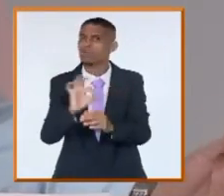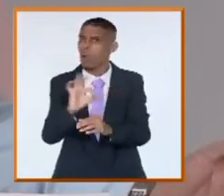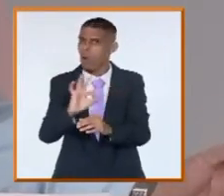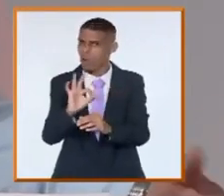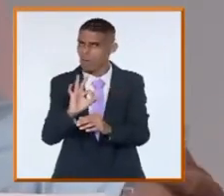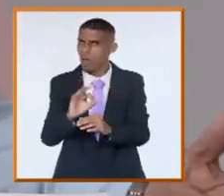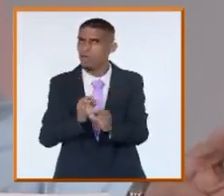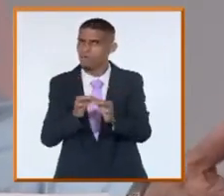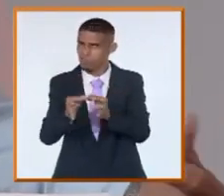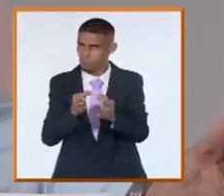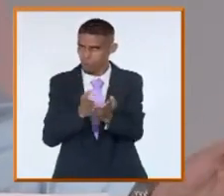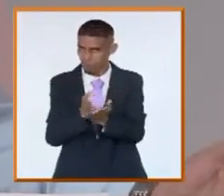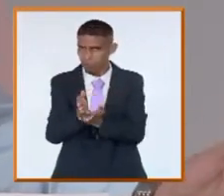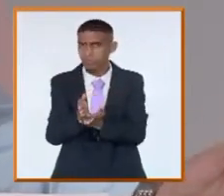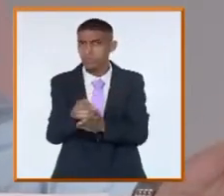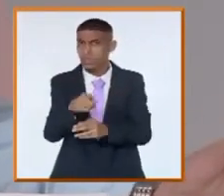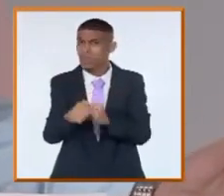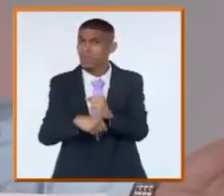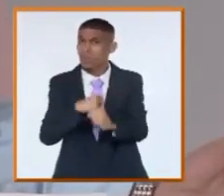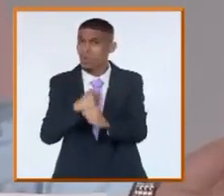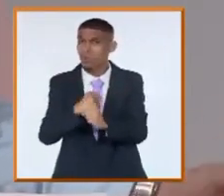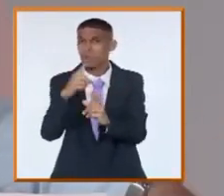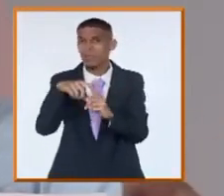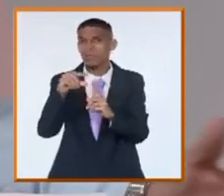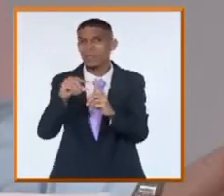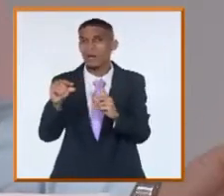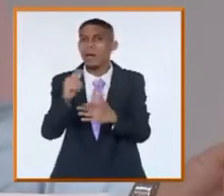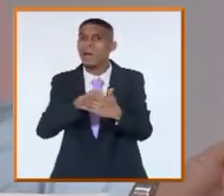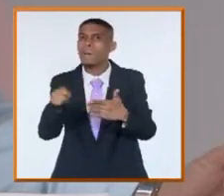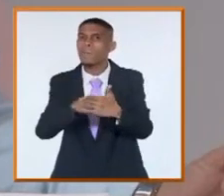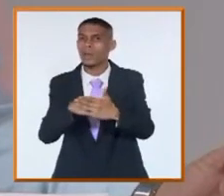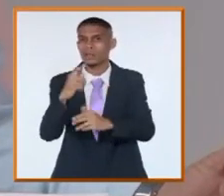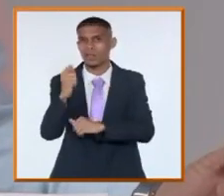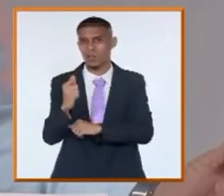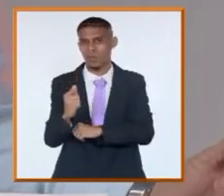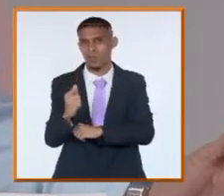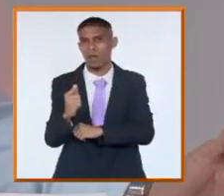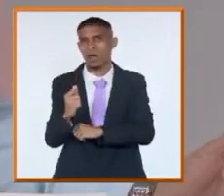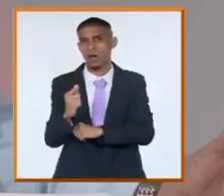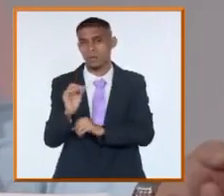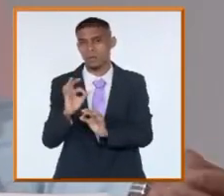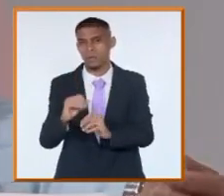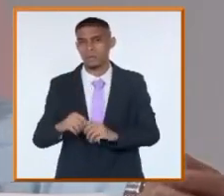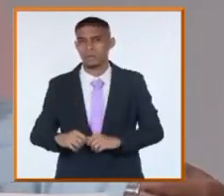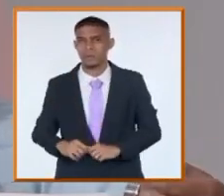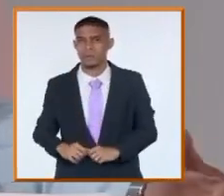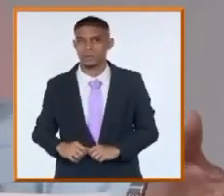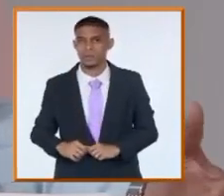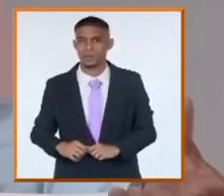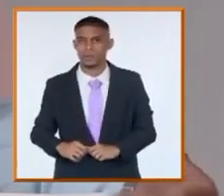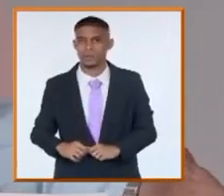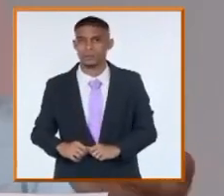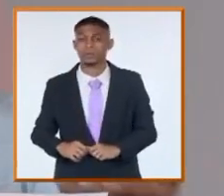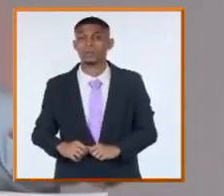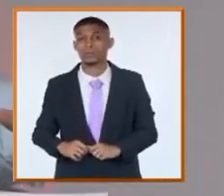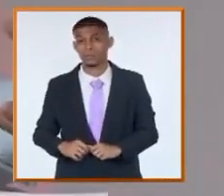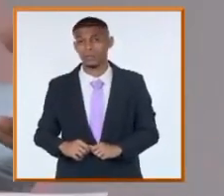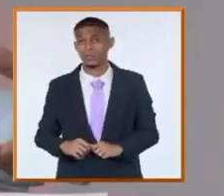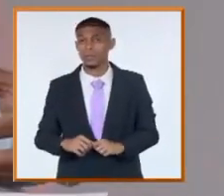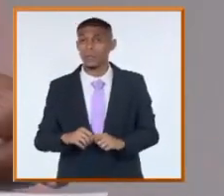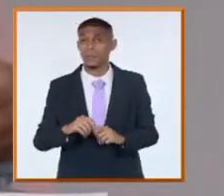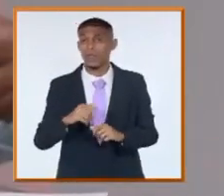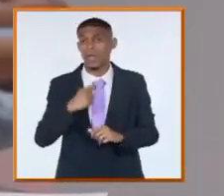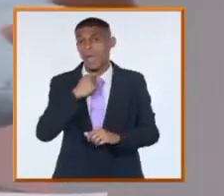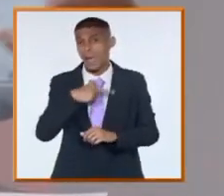es el que se usa para los temas de la elaboración del plan de la economía en el proceso inversionista del país y por supuesto los inversionistas no